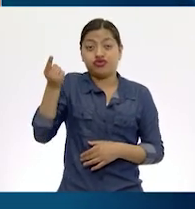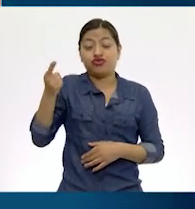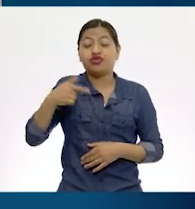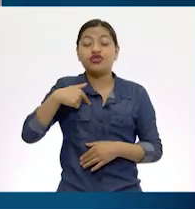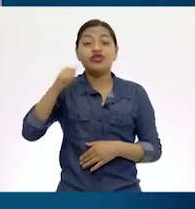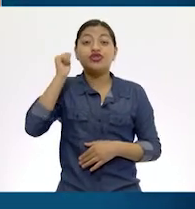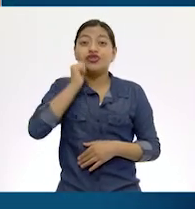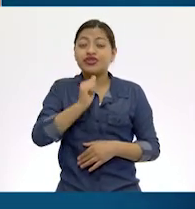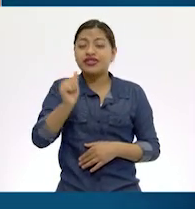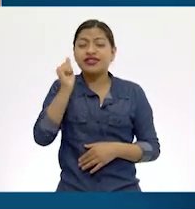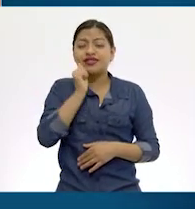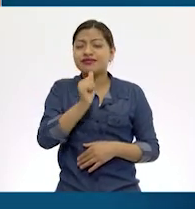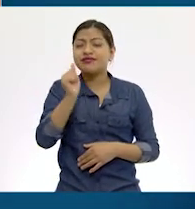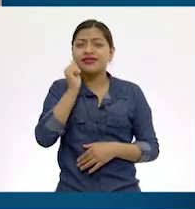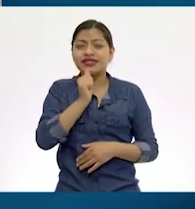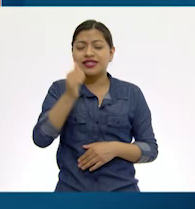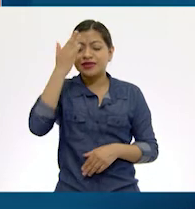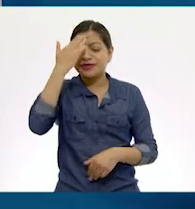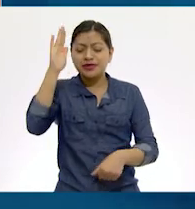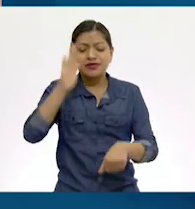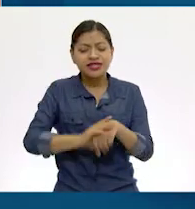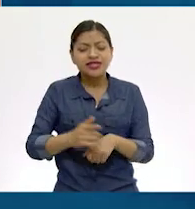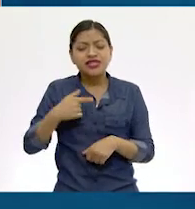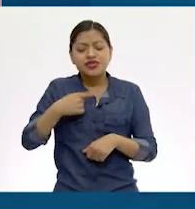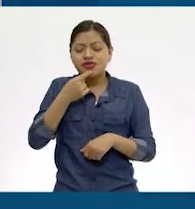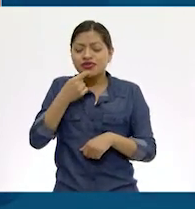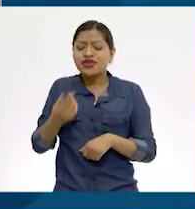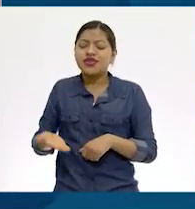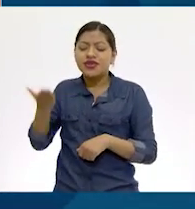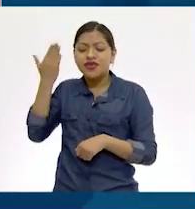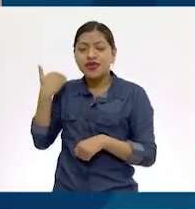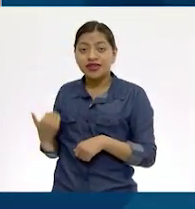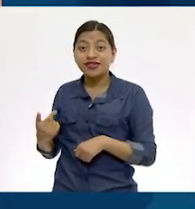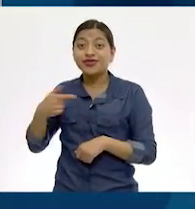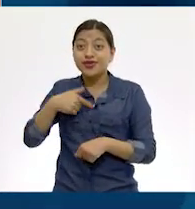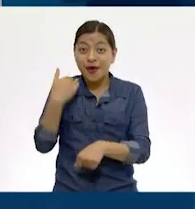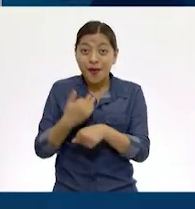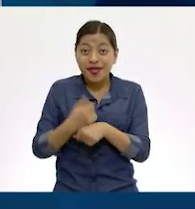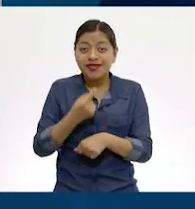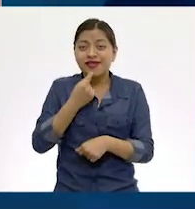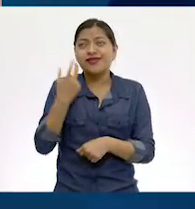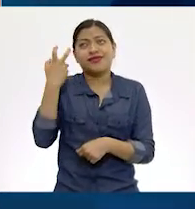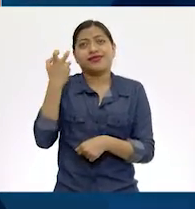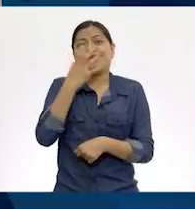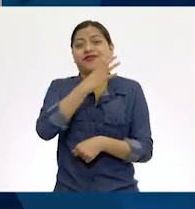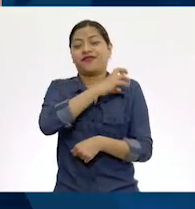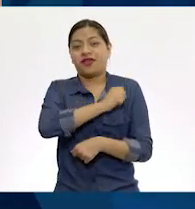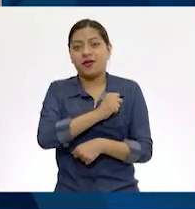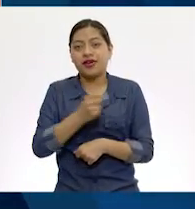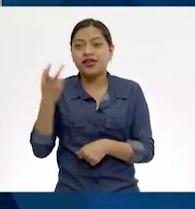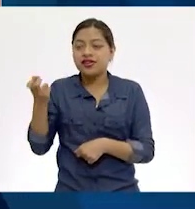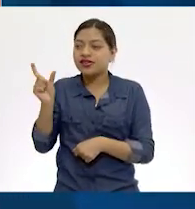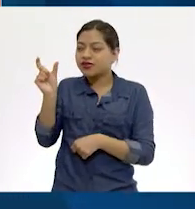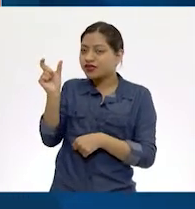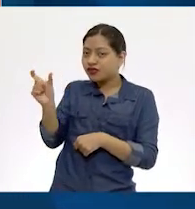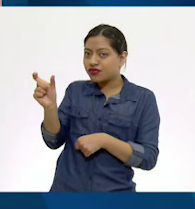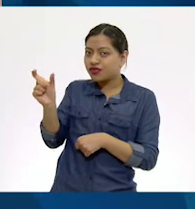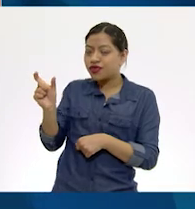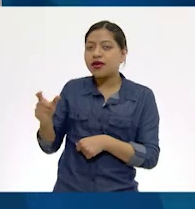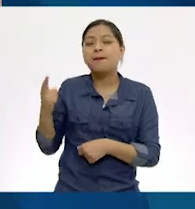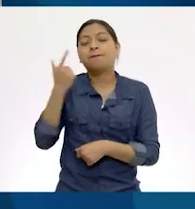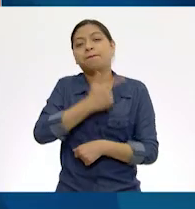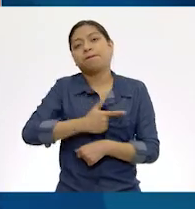olvide que fui niño alguna vez. No. Me encanta ser niño. Esa es una frase muy bella, de verdad. Es